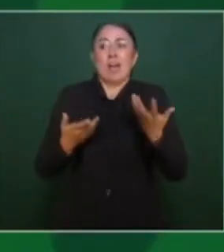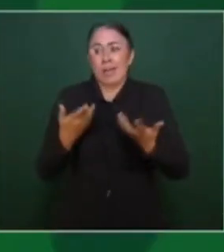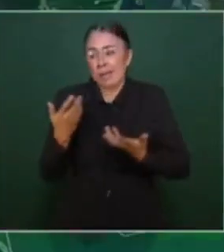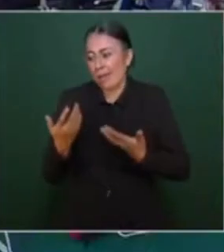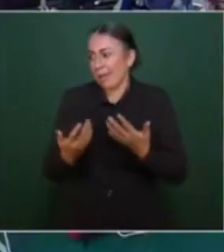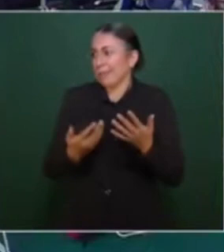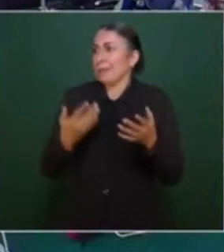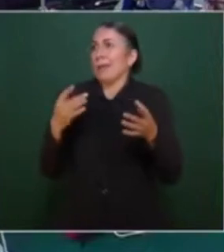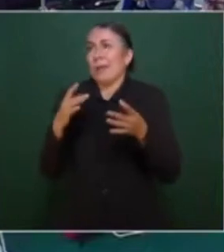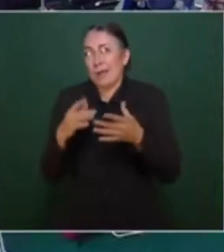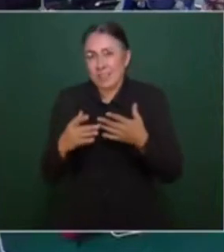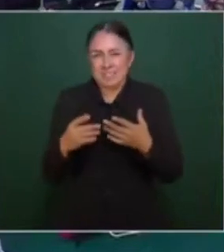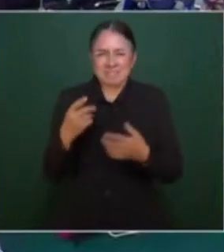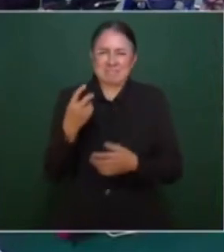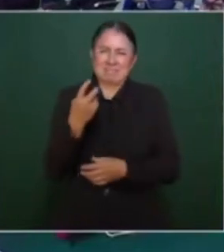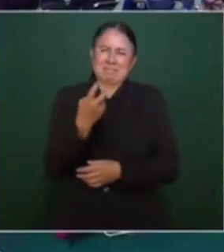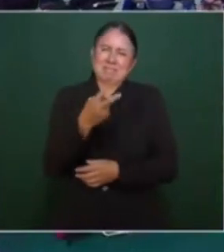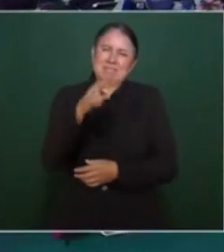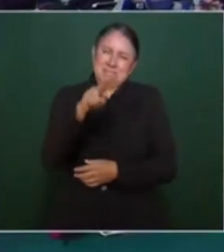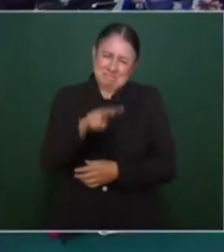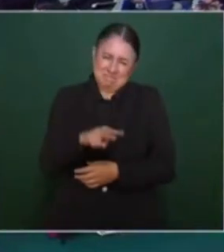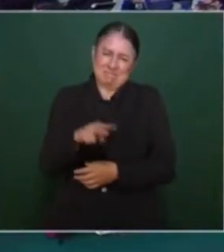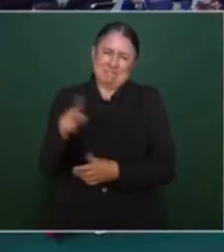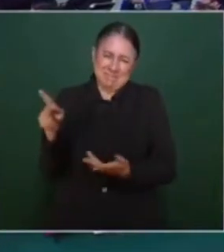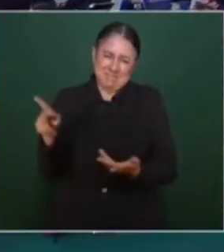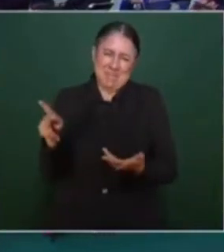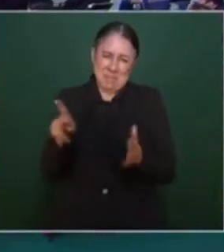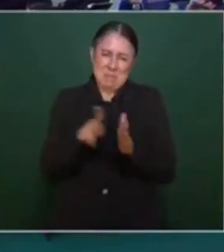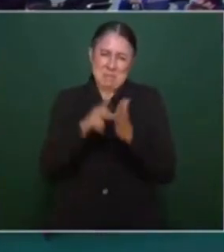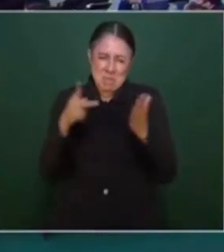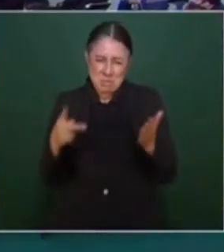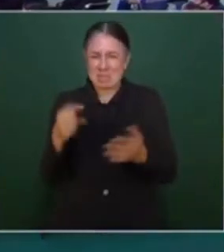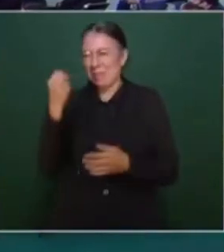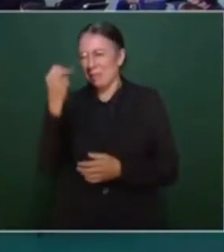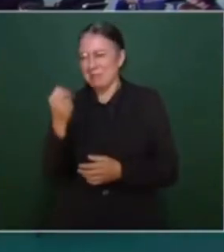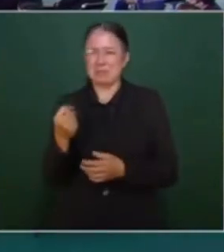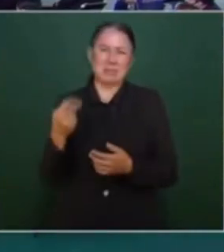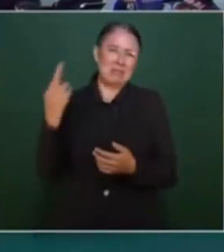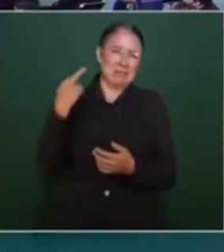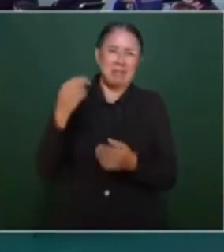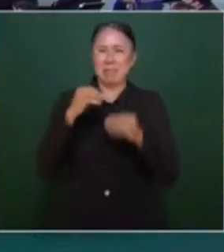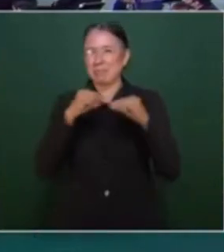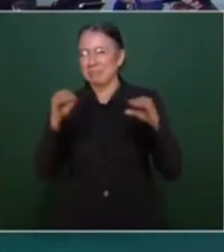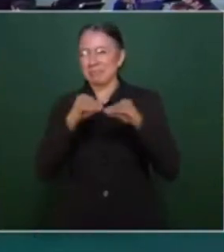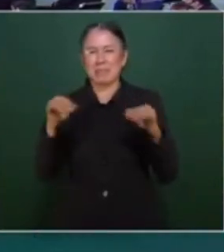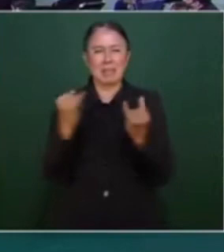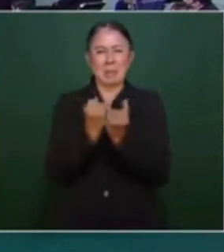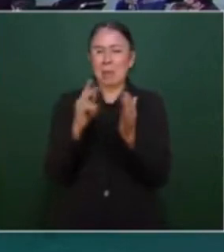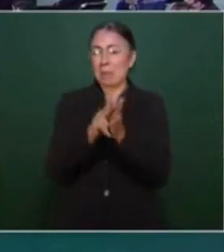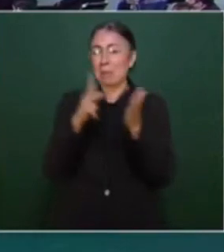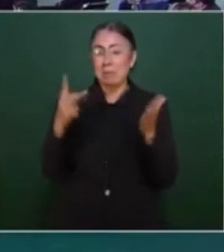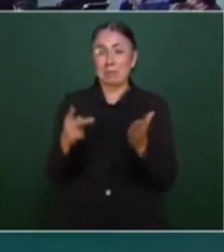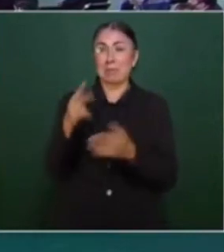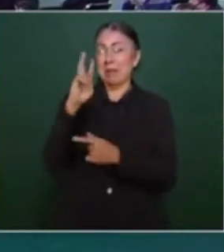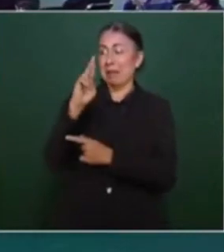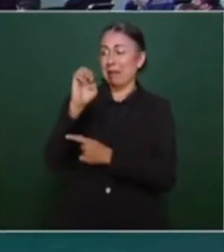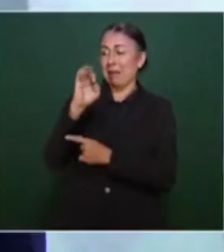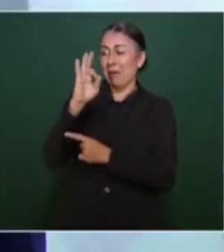es el tipo de periodismo que se hacía antes y que siguen haciendo el Reforma y el Universal.